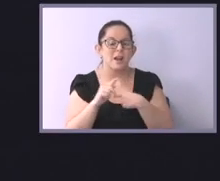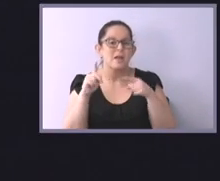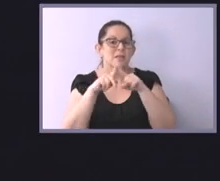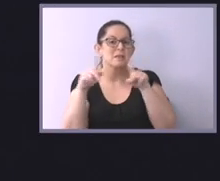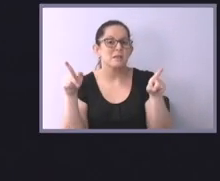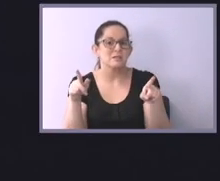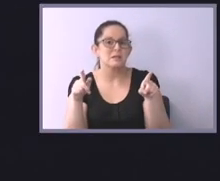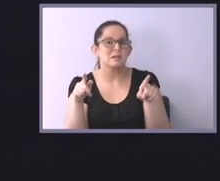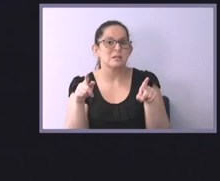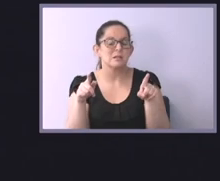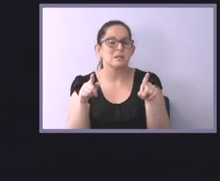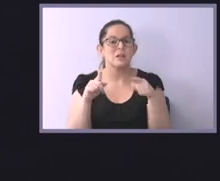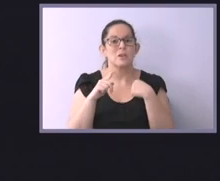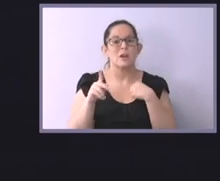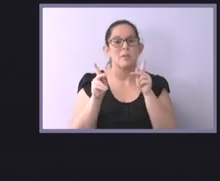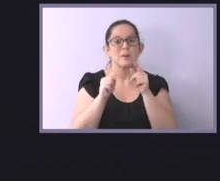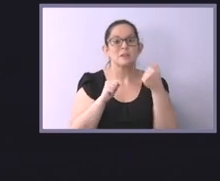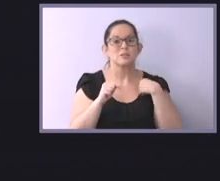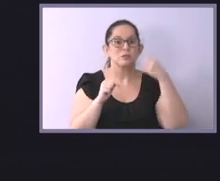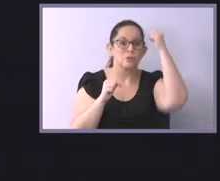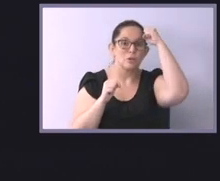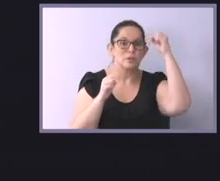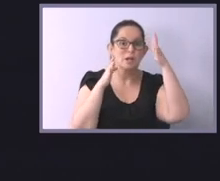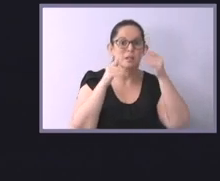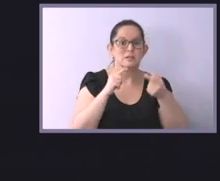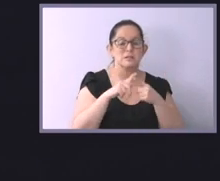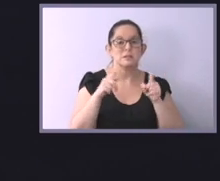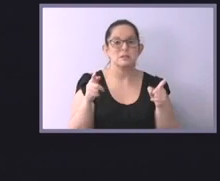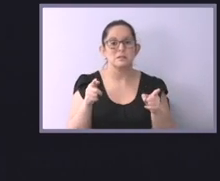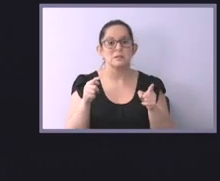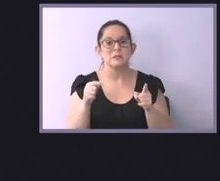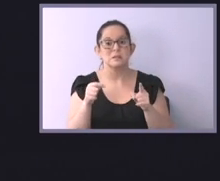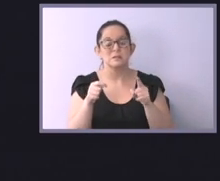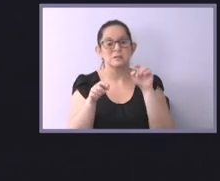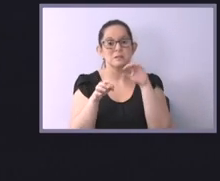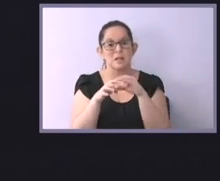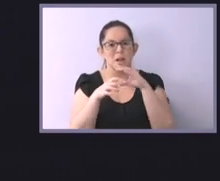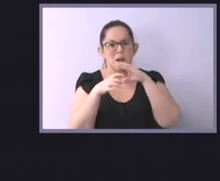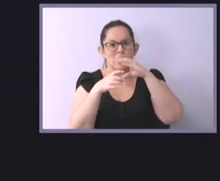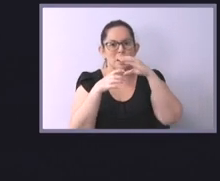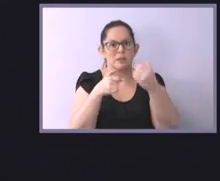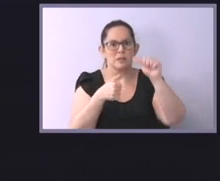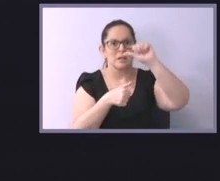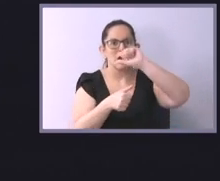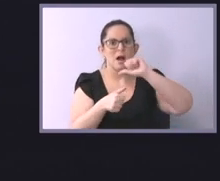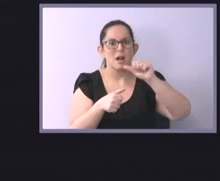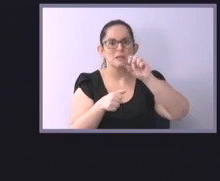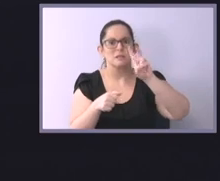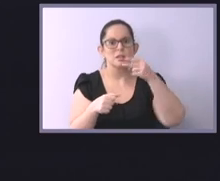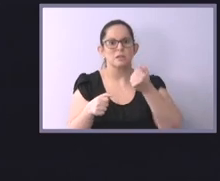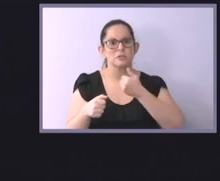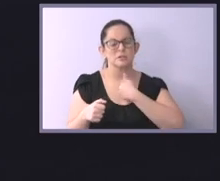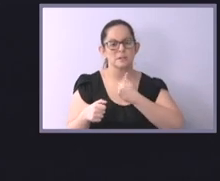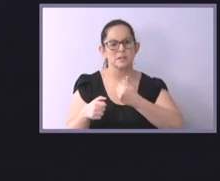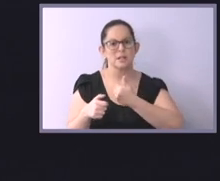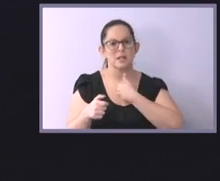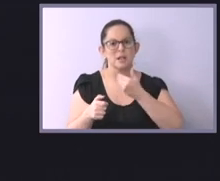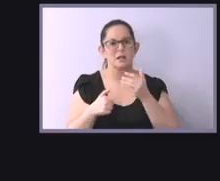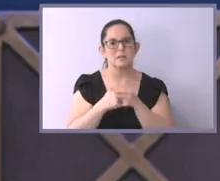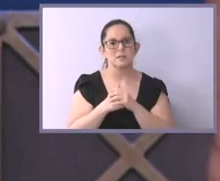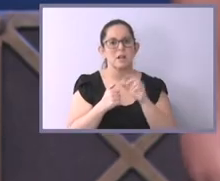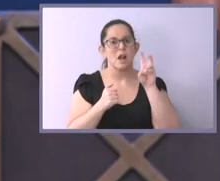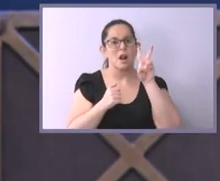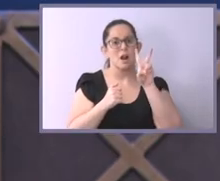entre una prudente y una insensata es la cantidad de aceite que ambas tienen. Oigan esto,